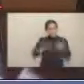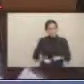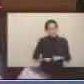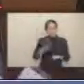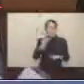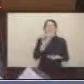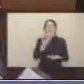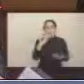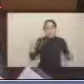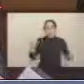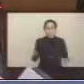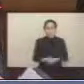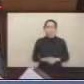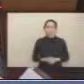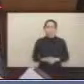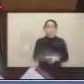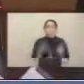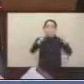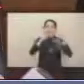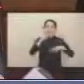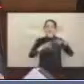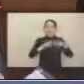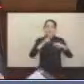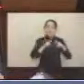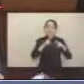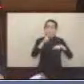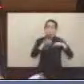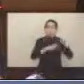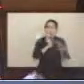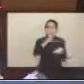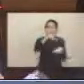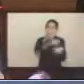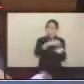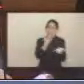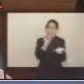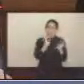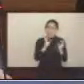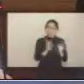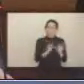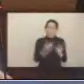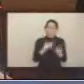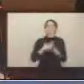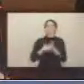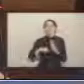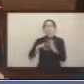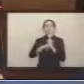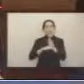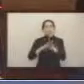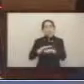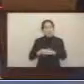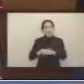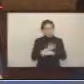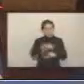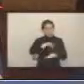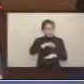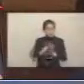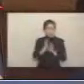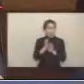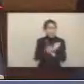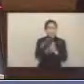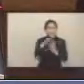ejemplo, en relación a la construcción de escuelas de esta naturaleza, había un programa, anteriores gobiernos de España, de 100